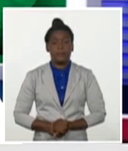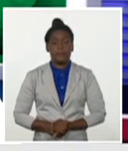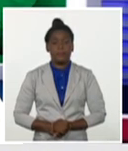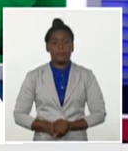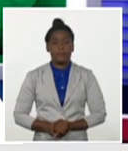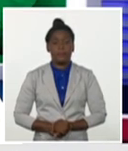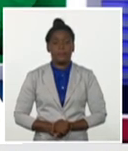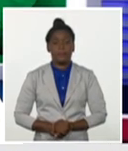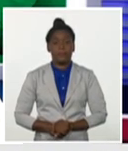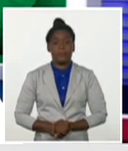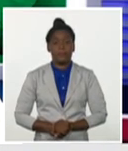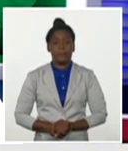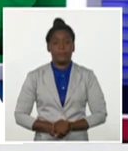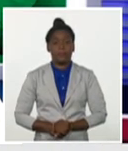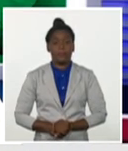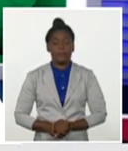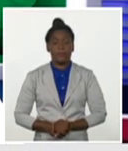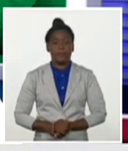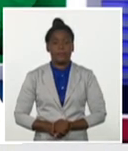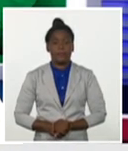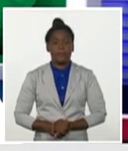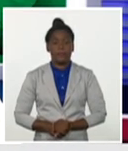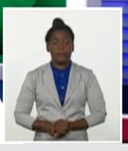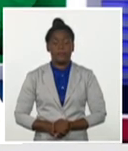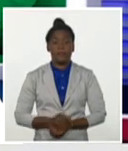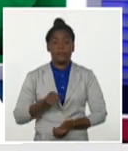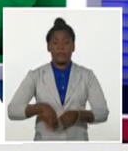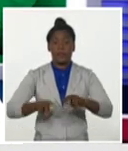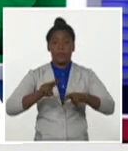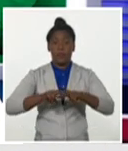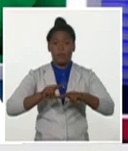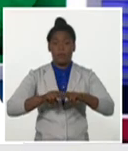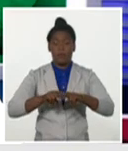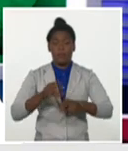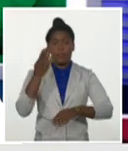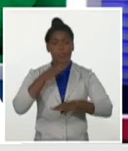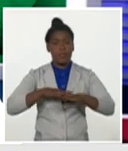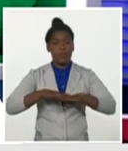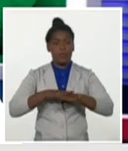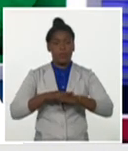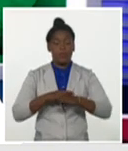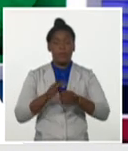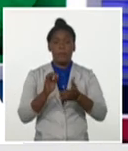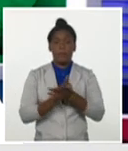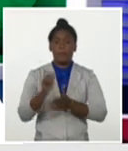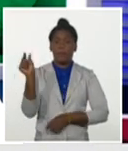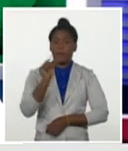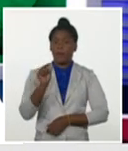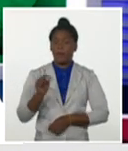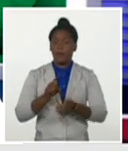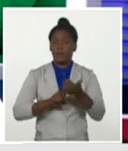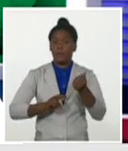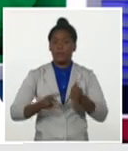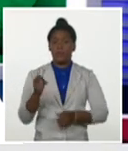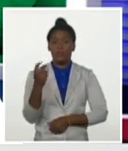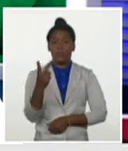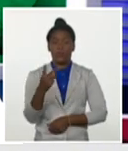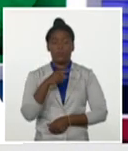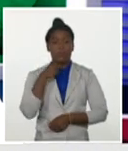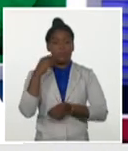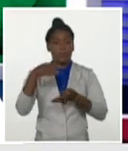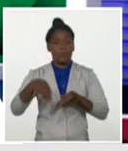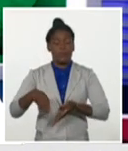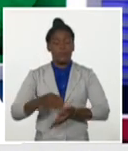En la provincia de La Habana fallecen 2 pacientes, en la provincia de Mayabeque fallecen 2 pacientes,